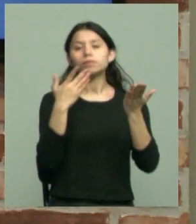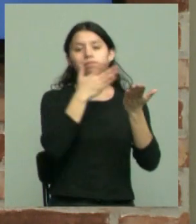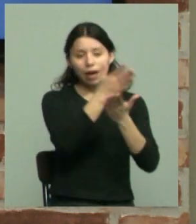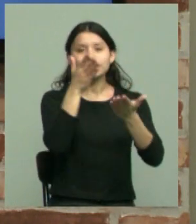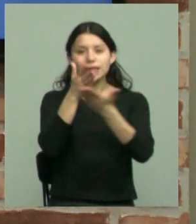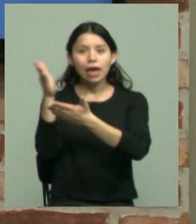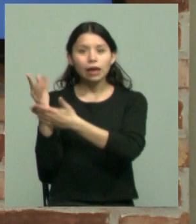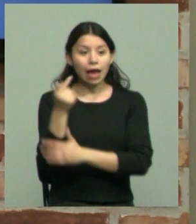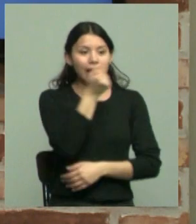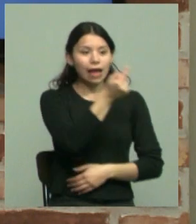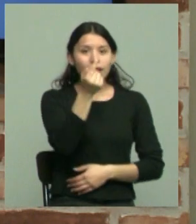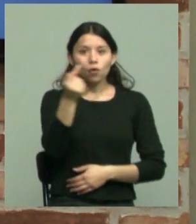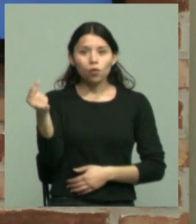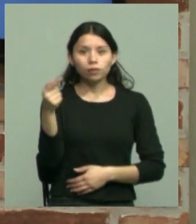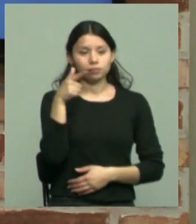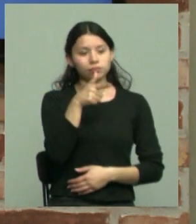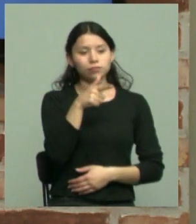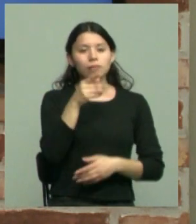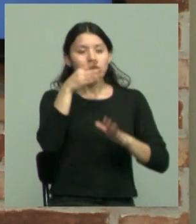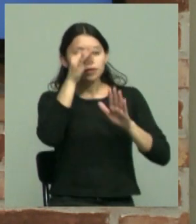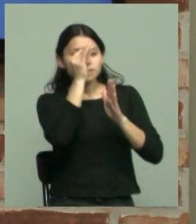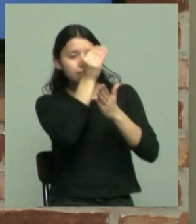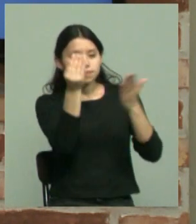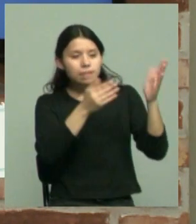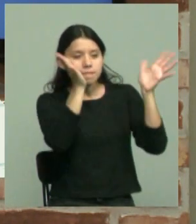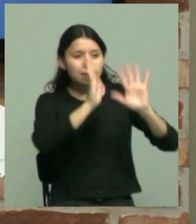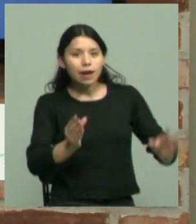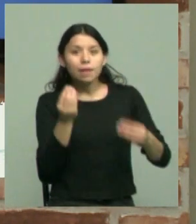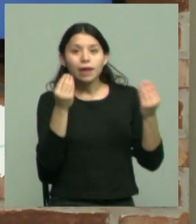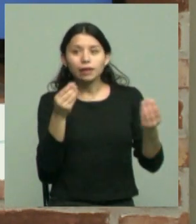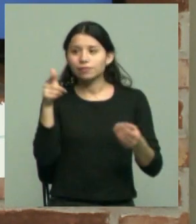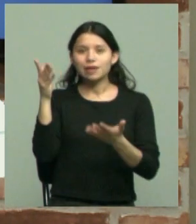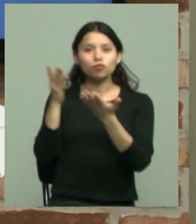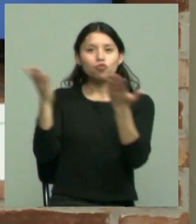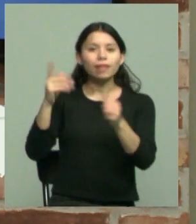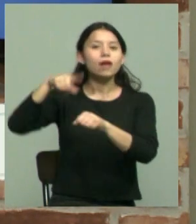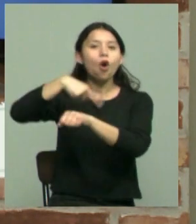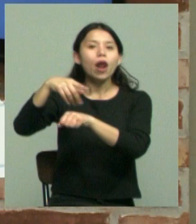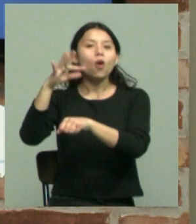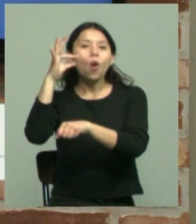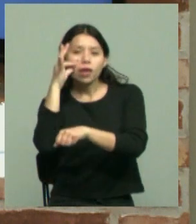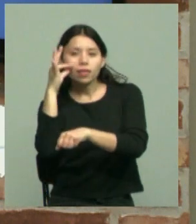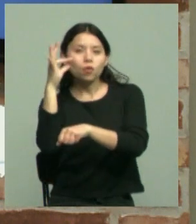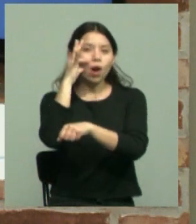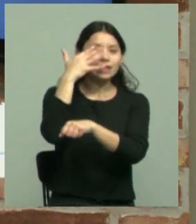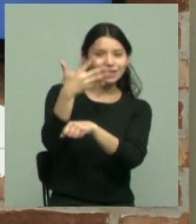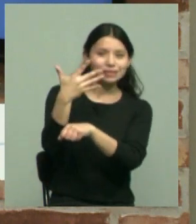para estudiantes que tienen en promedio 40, 45 horas semanales de estudio. Ahora, si eso lo